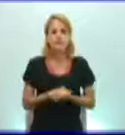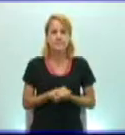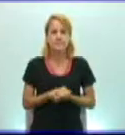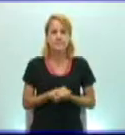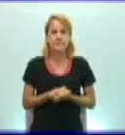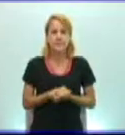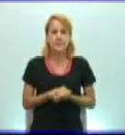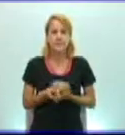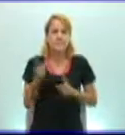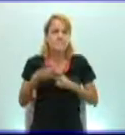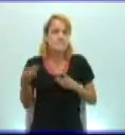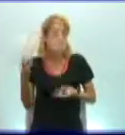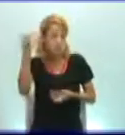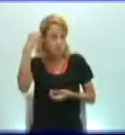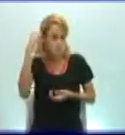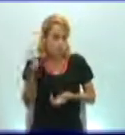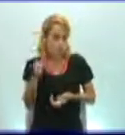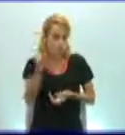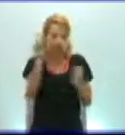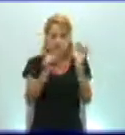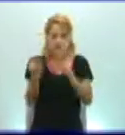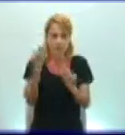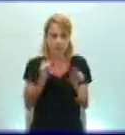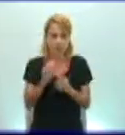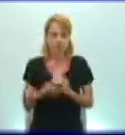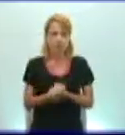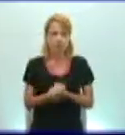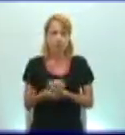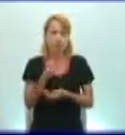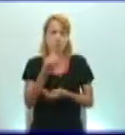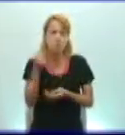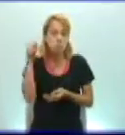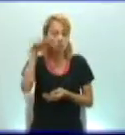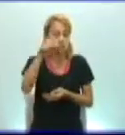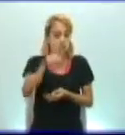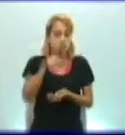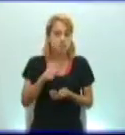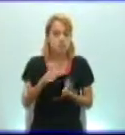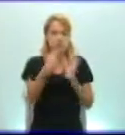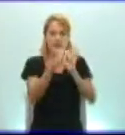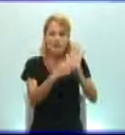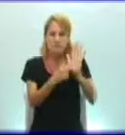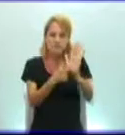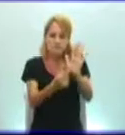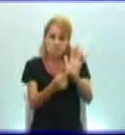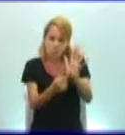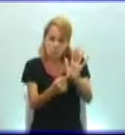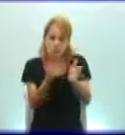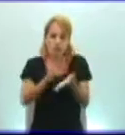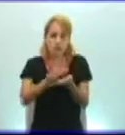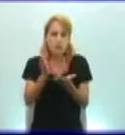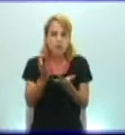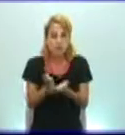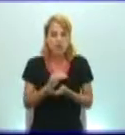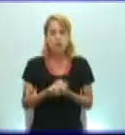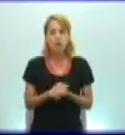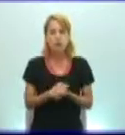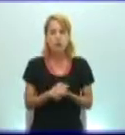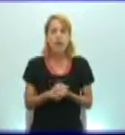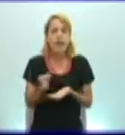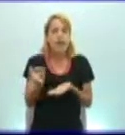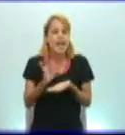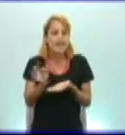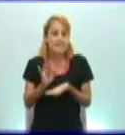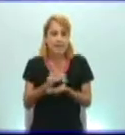este interrogante, podemos remitirnos a la figura del libro de texto que se encuentra en